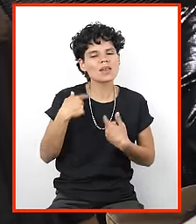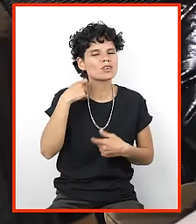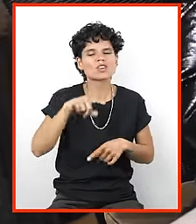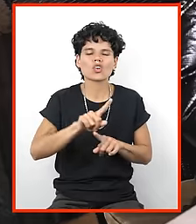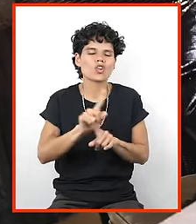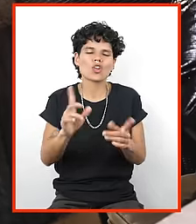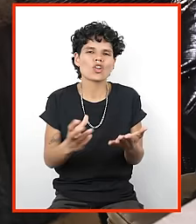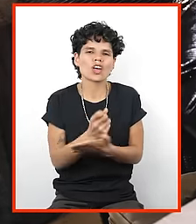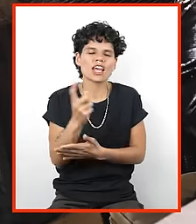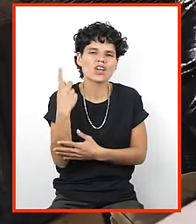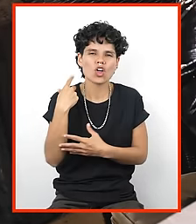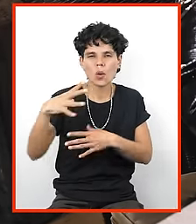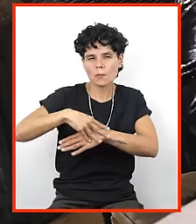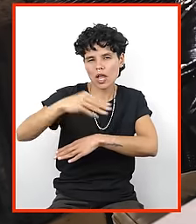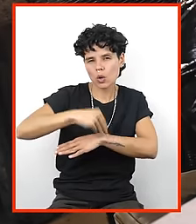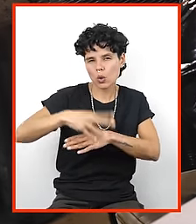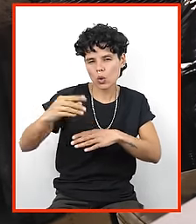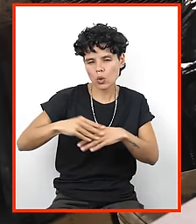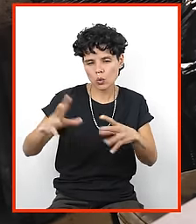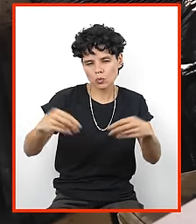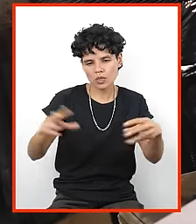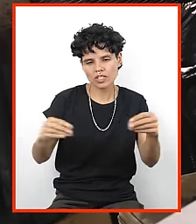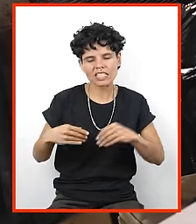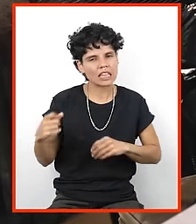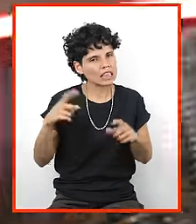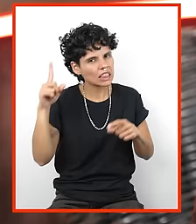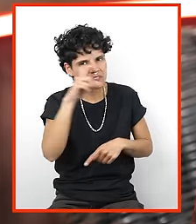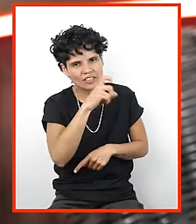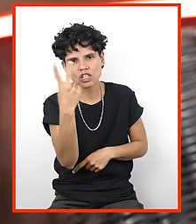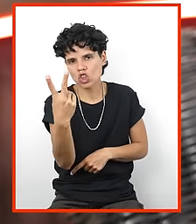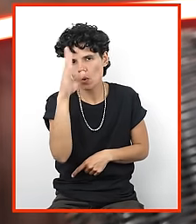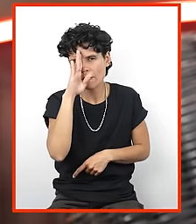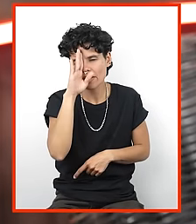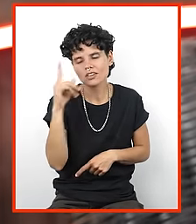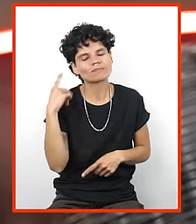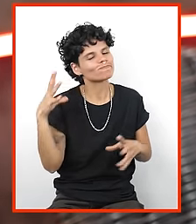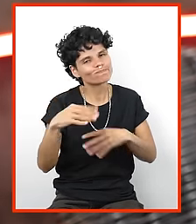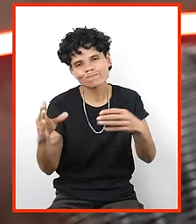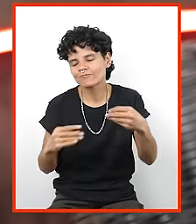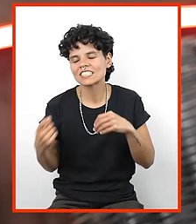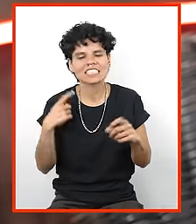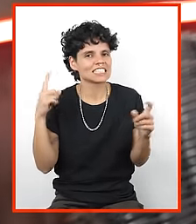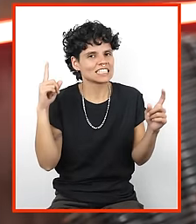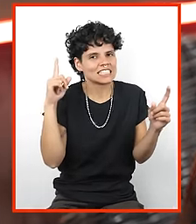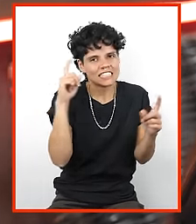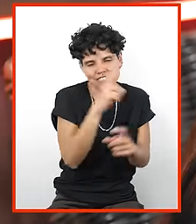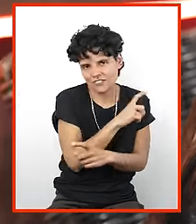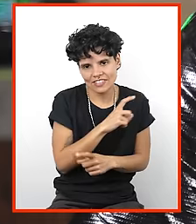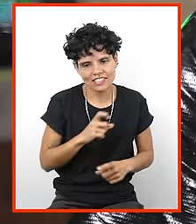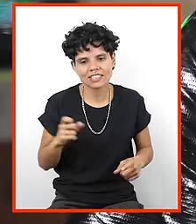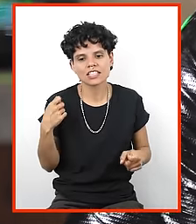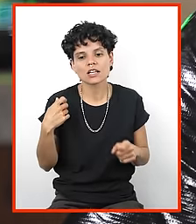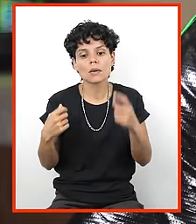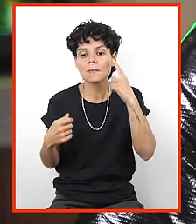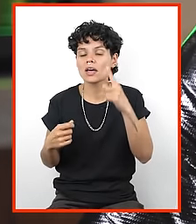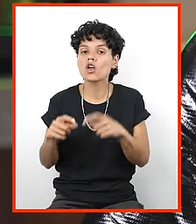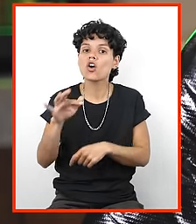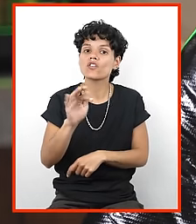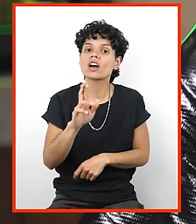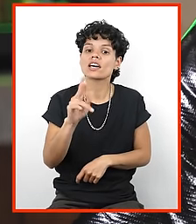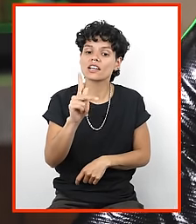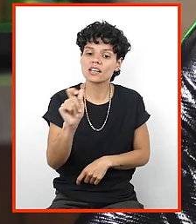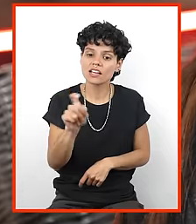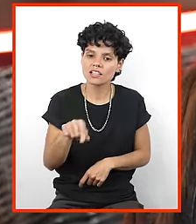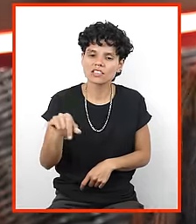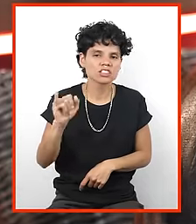vine temprano y andar con los dos de arriba para abajo igual ya, a veces es complicado. Era mucho. Sí. Pero Farca siempre... Pero el Farca...